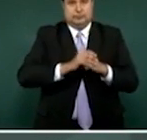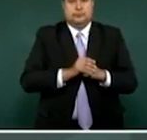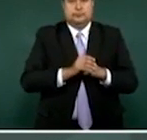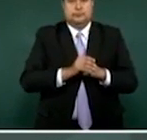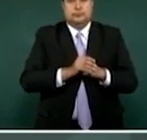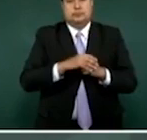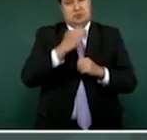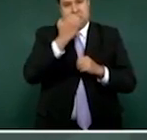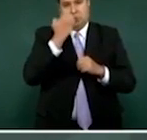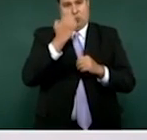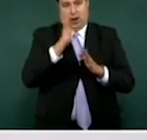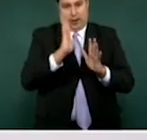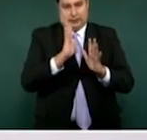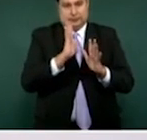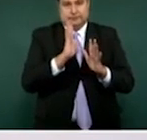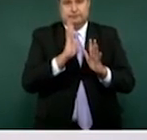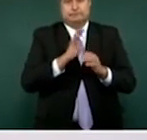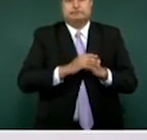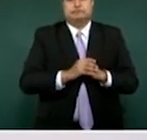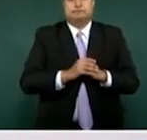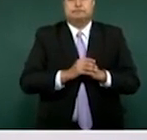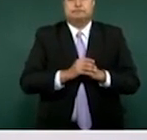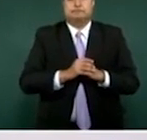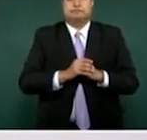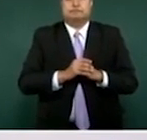en las escuelas y que